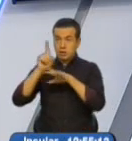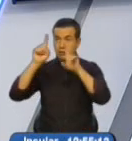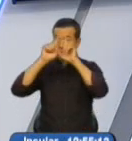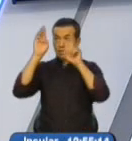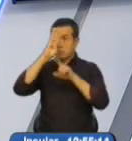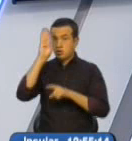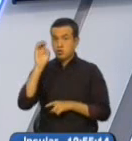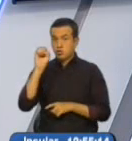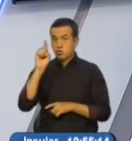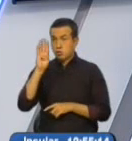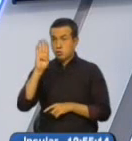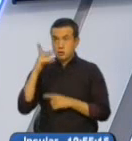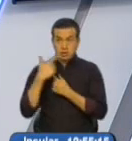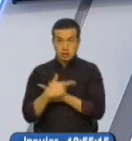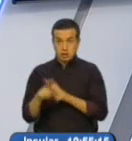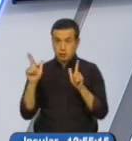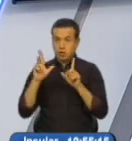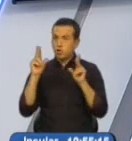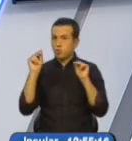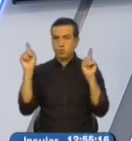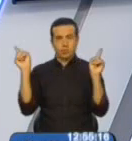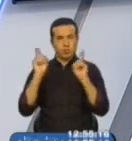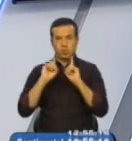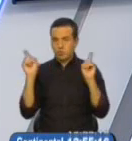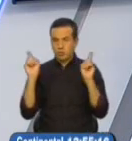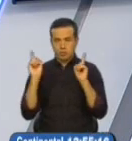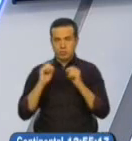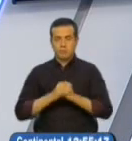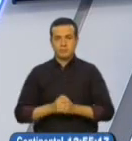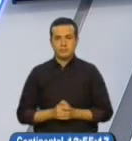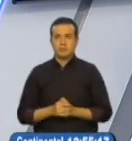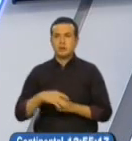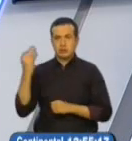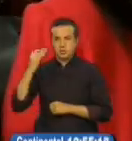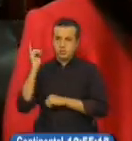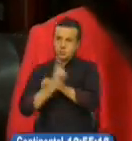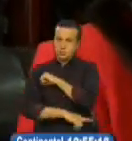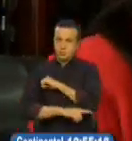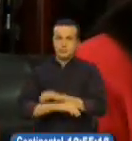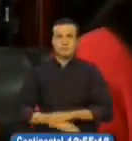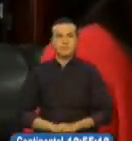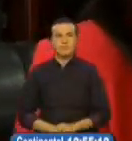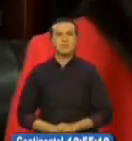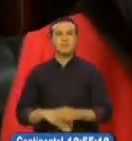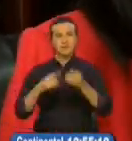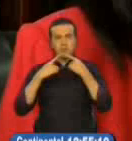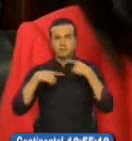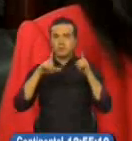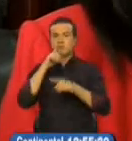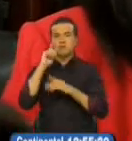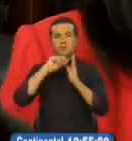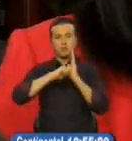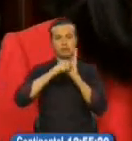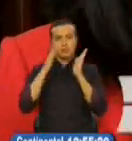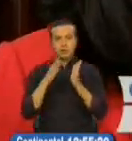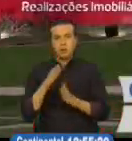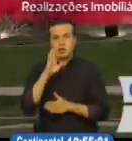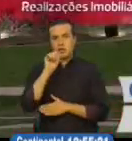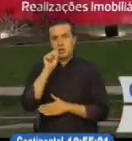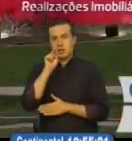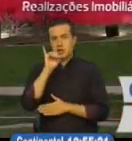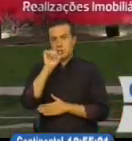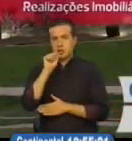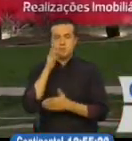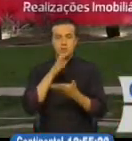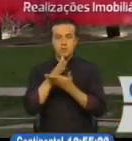Odebrecht involucrados en los casos de corrupción en el país. La aclaración la hace la fiscal subrogante Tania Moreno una vez que